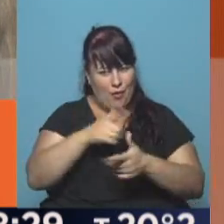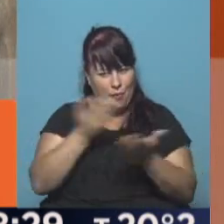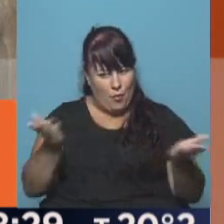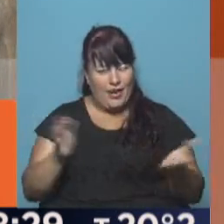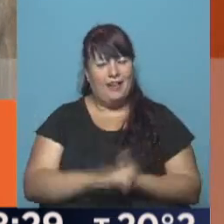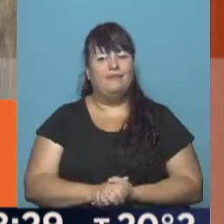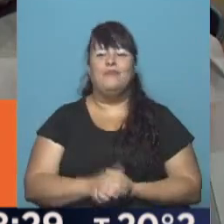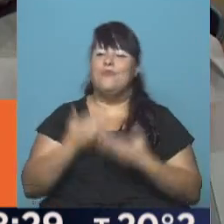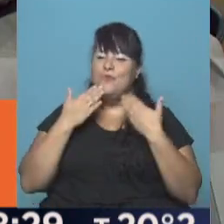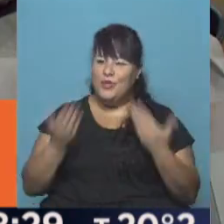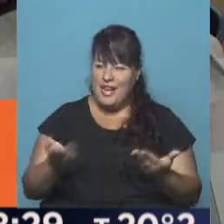pública muchas gracias a usted